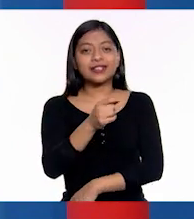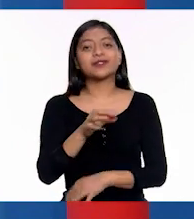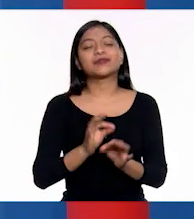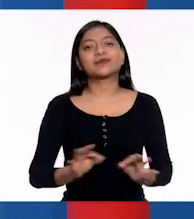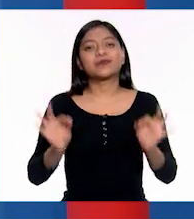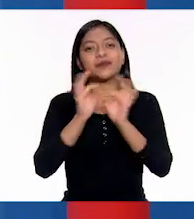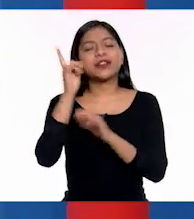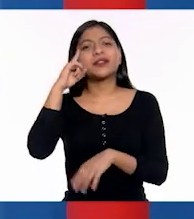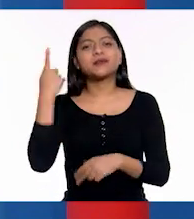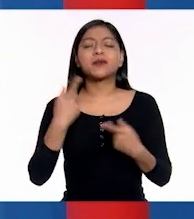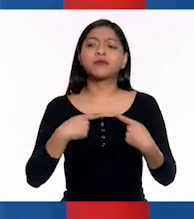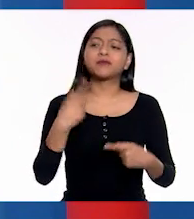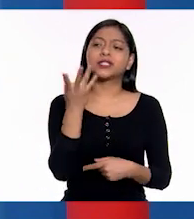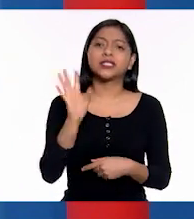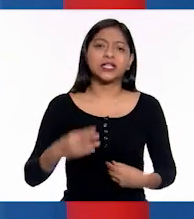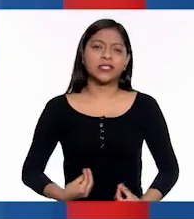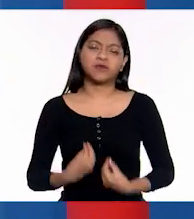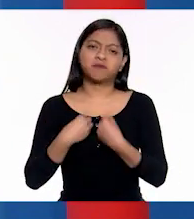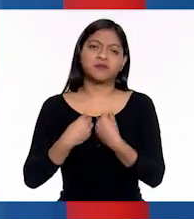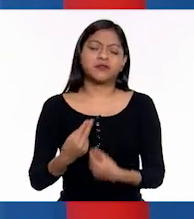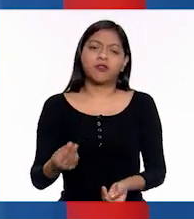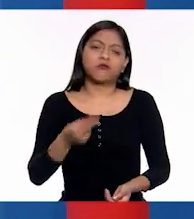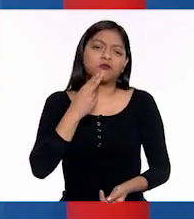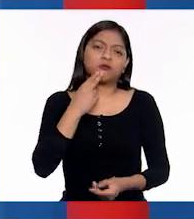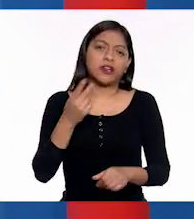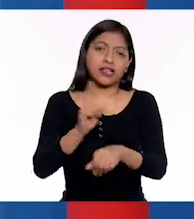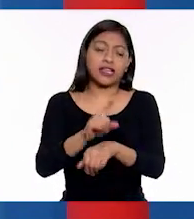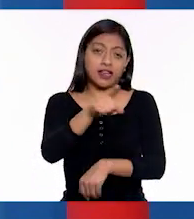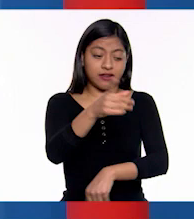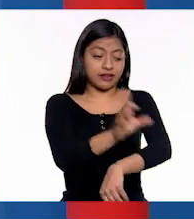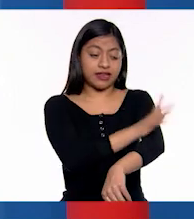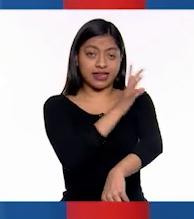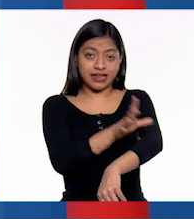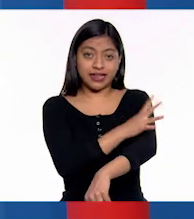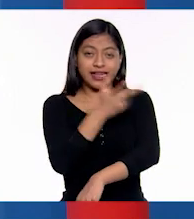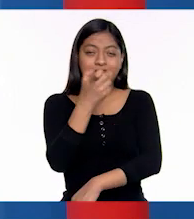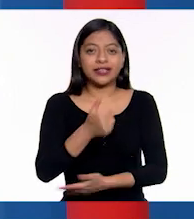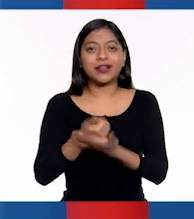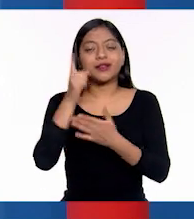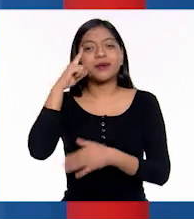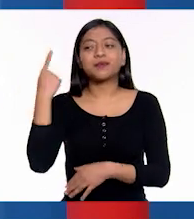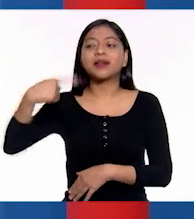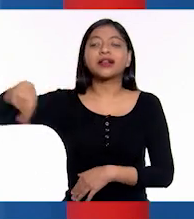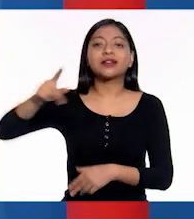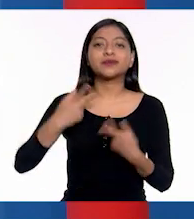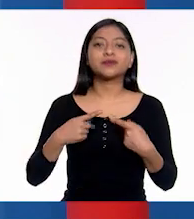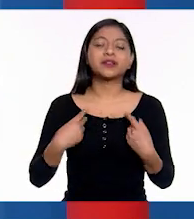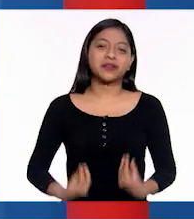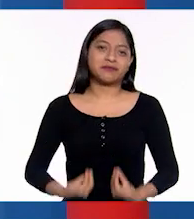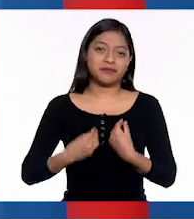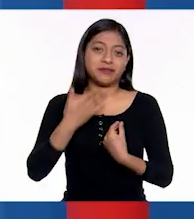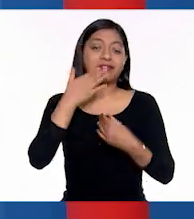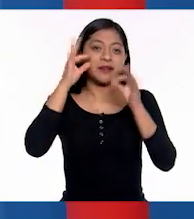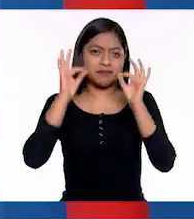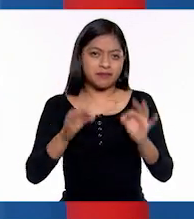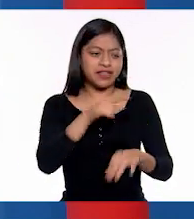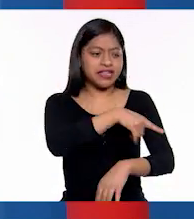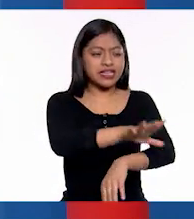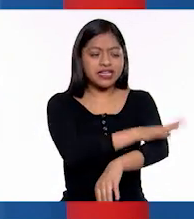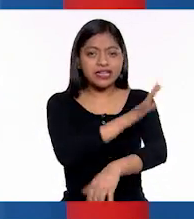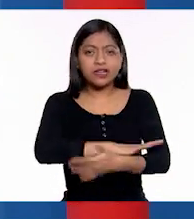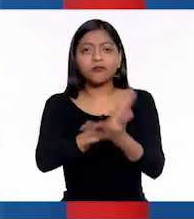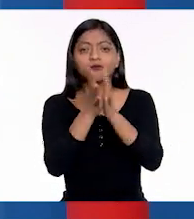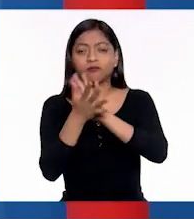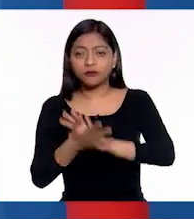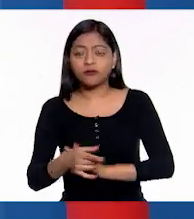desarrollo de la sociedad. Su uso posibilita la producción y mejora las condiciones de vida del ser humano. Todas las transformaciones en la naturaleza